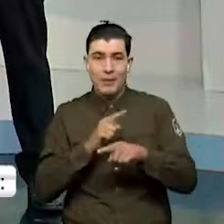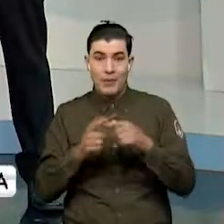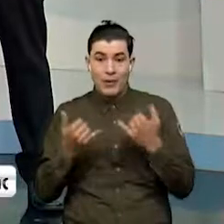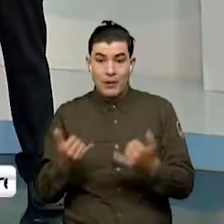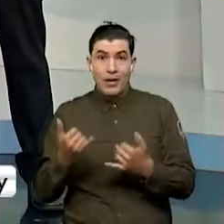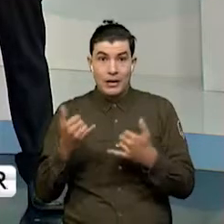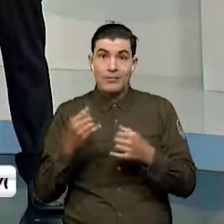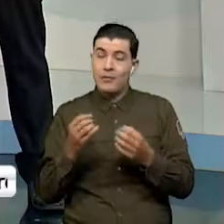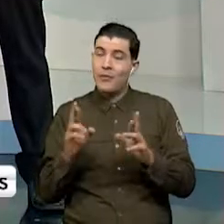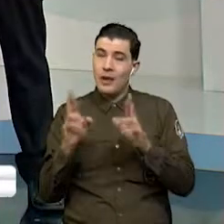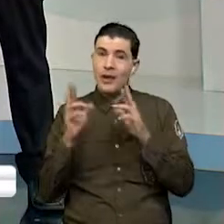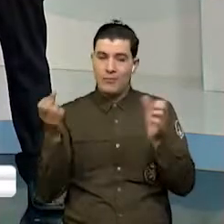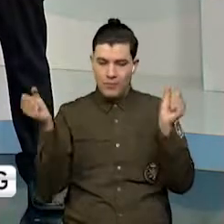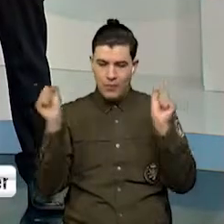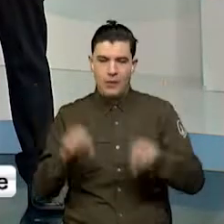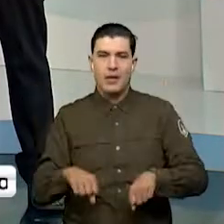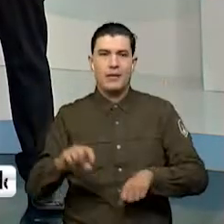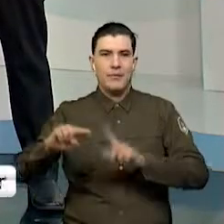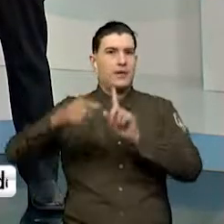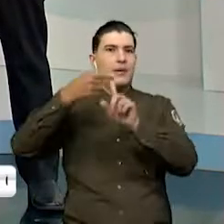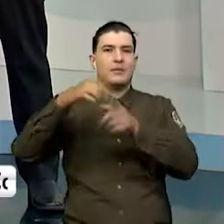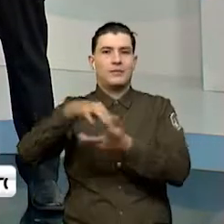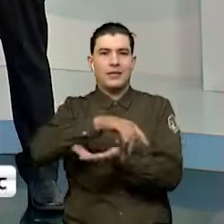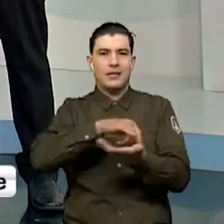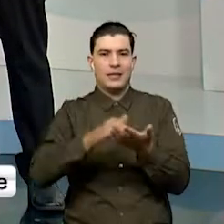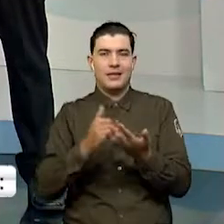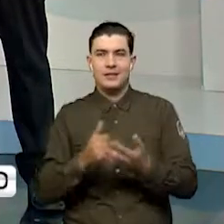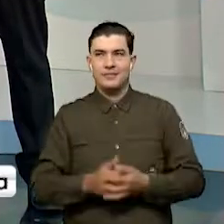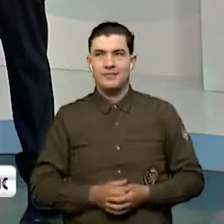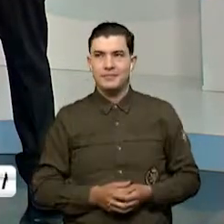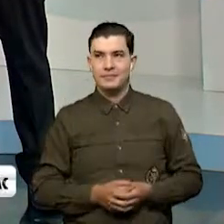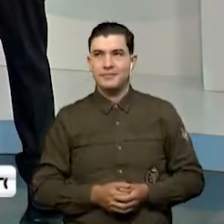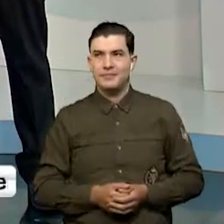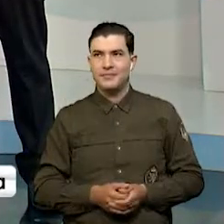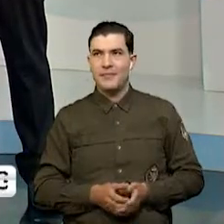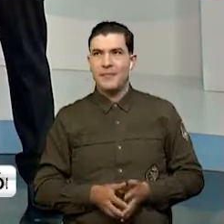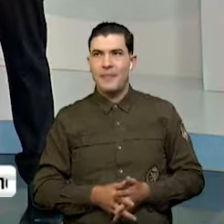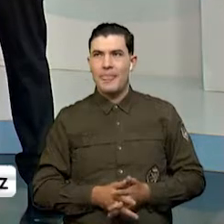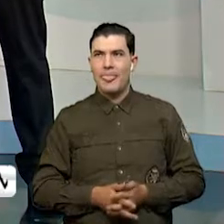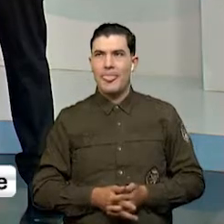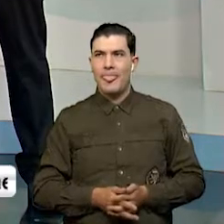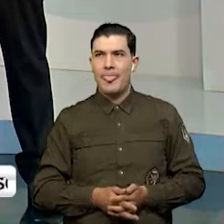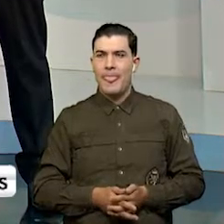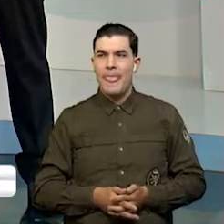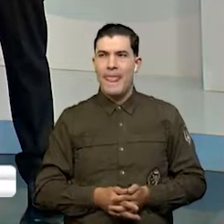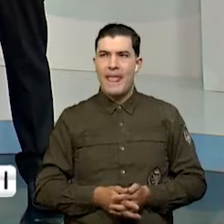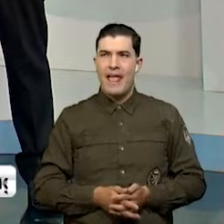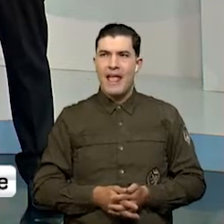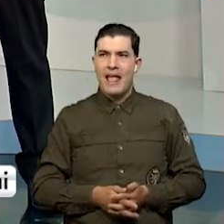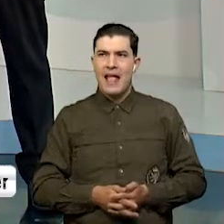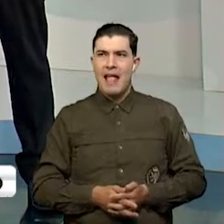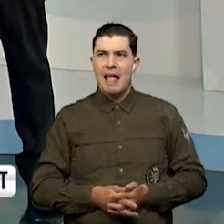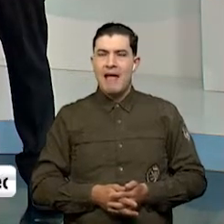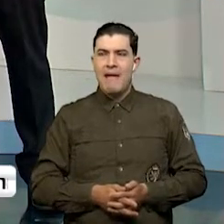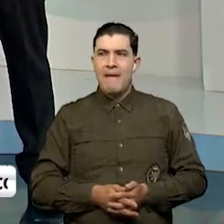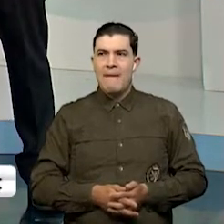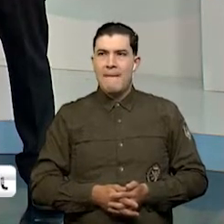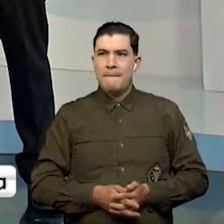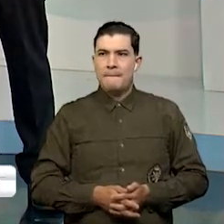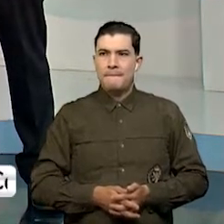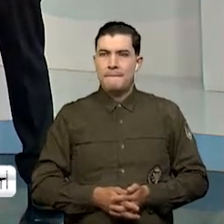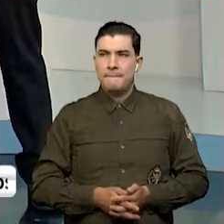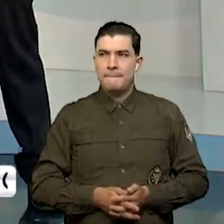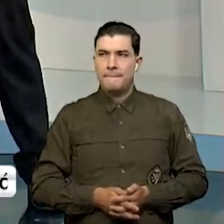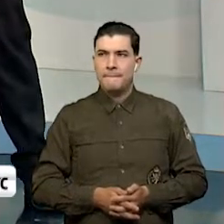y la selección el norte santandereana de gimnasia había jugado a melgar tolima con bastante alegría para encarar campeonato nacional selectivo al